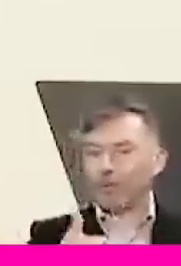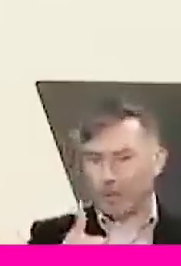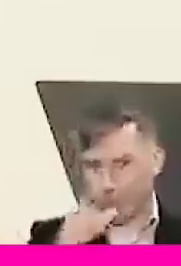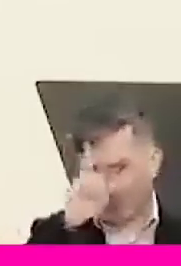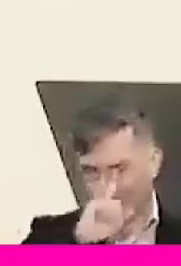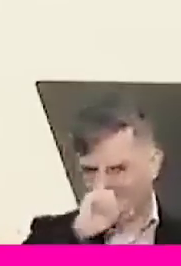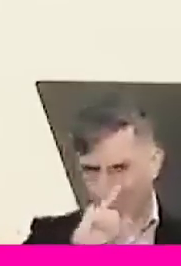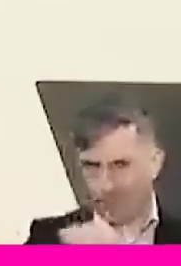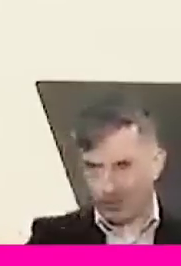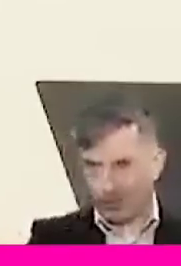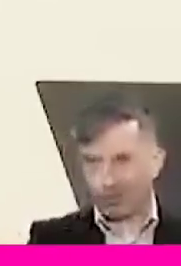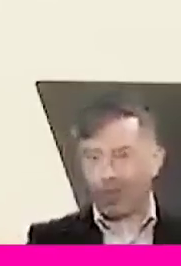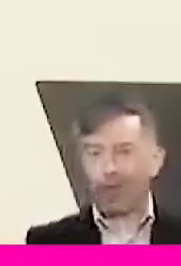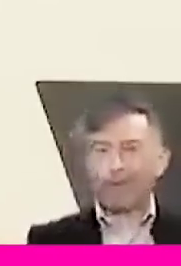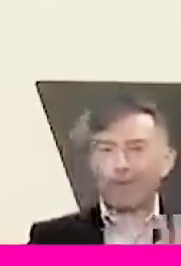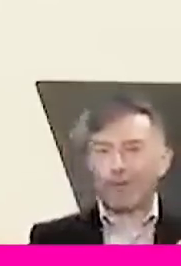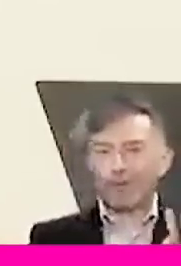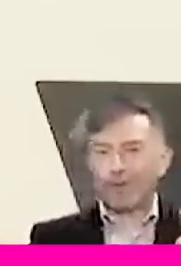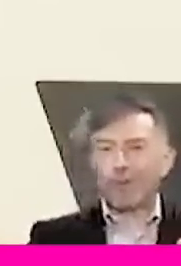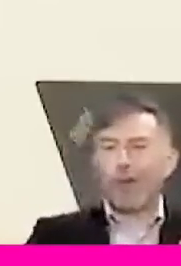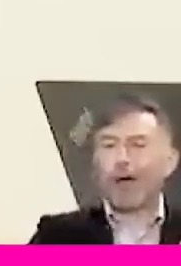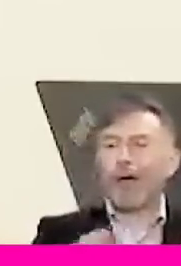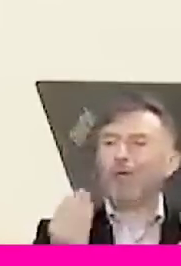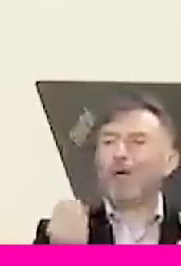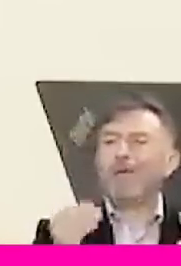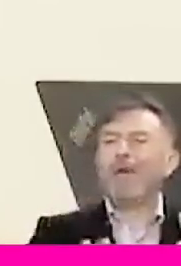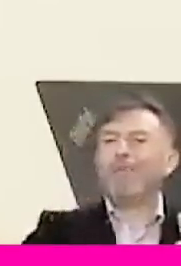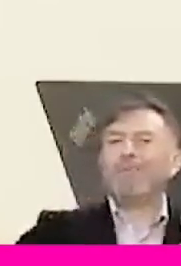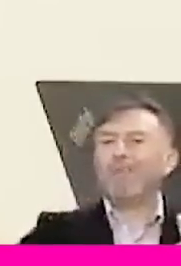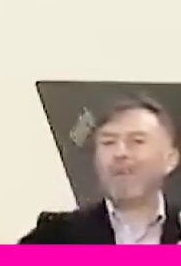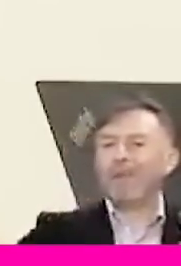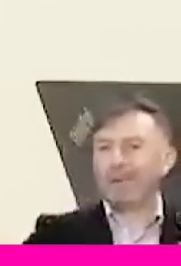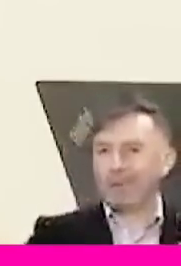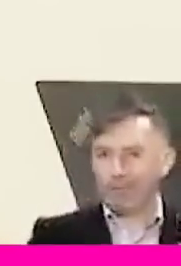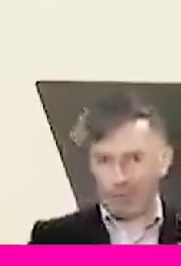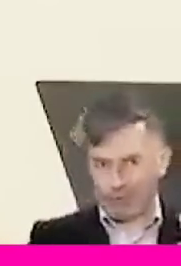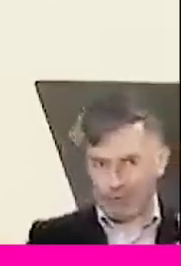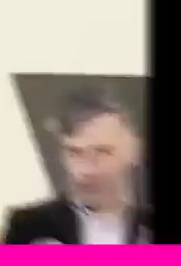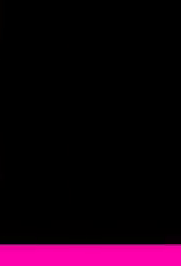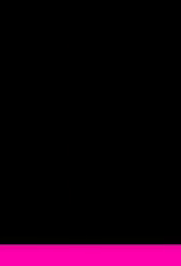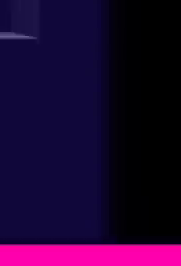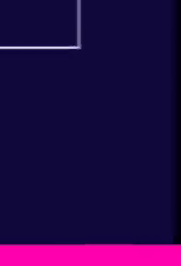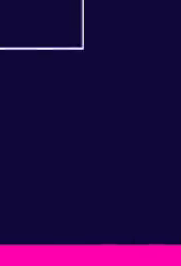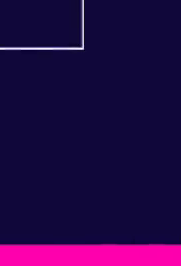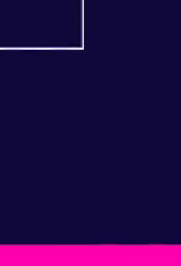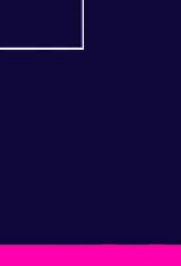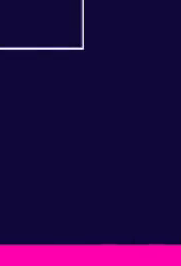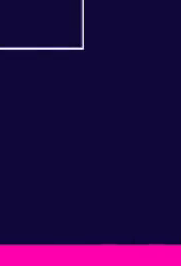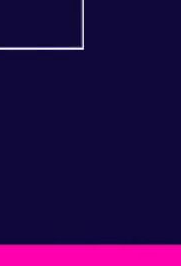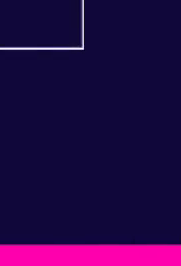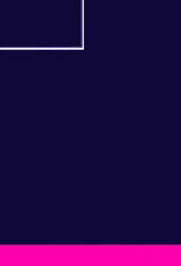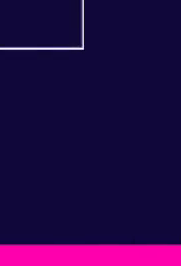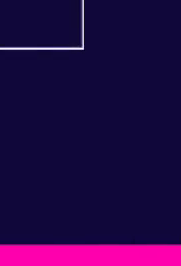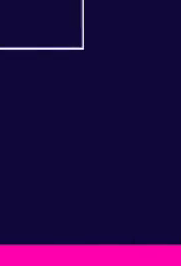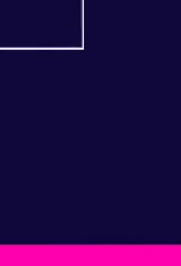aquí abajo Ya sabes Dale me gusta compártelo y suscríbete viva la libertad Viva México hasta la próxima